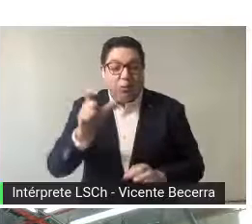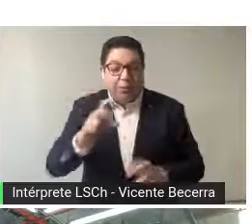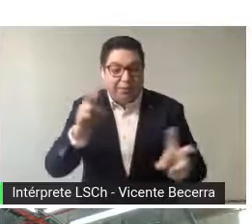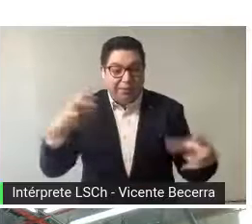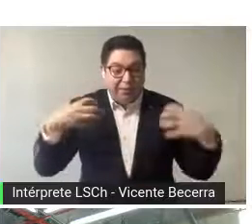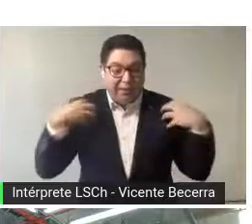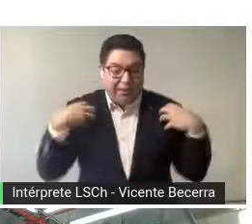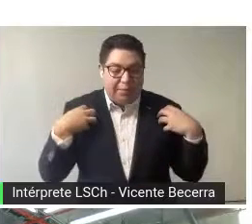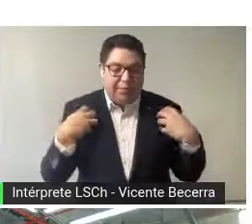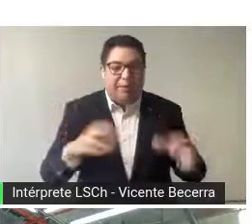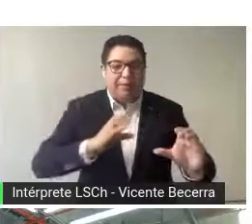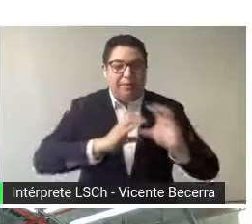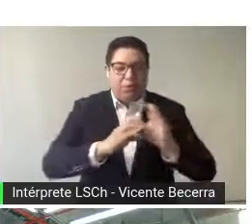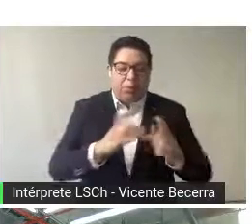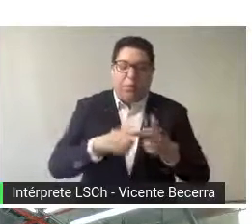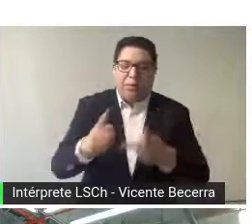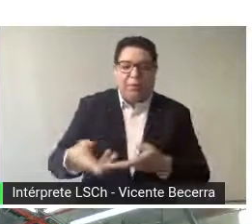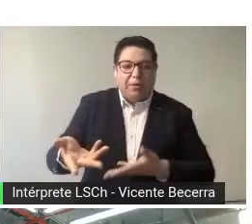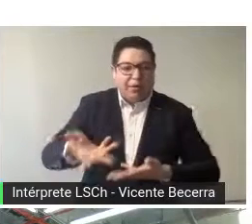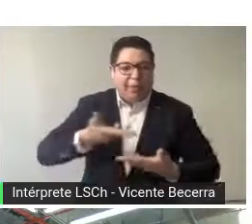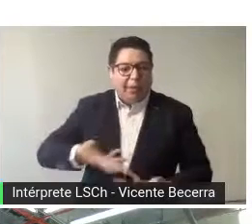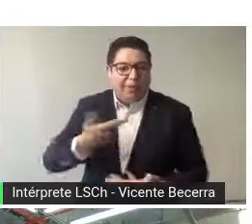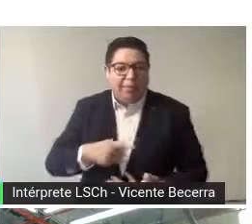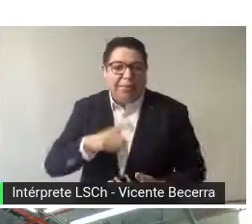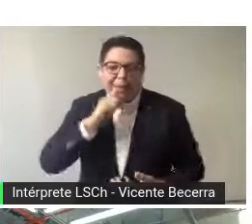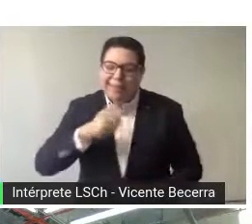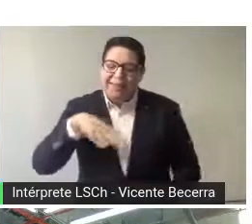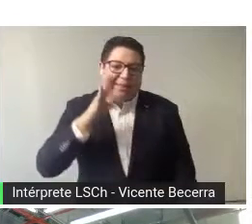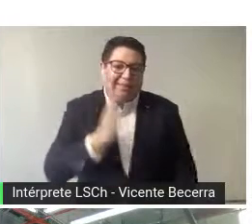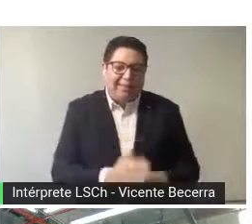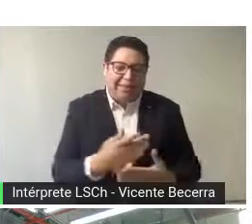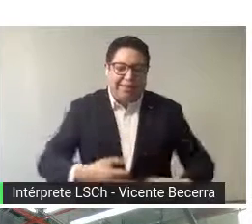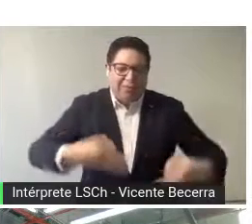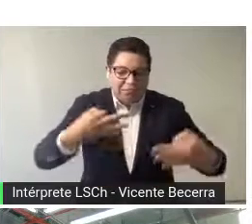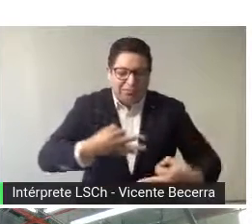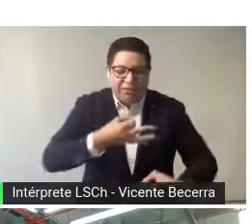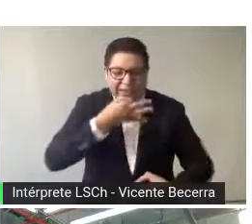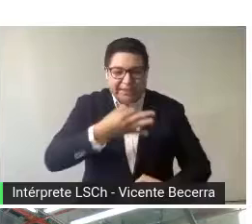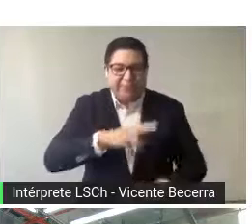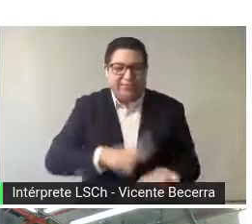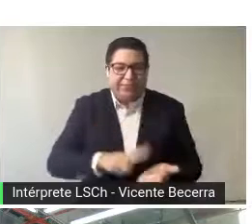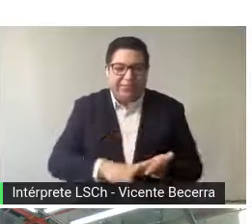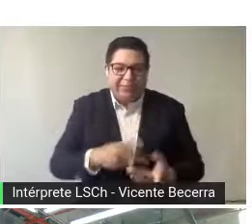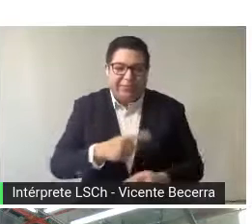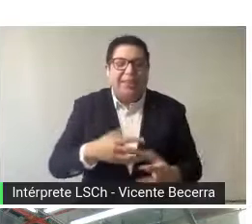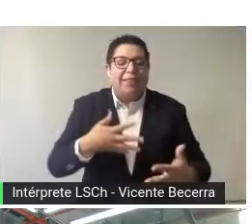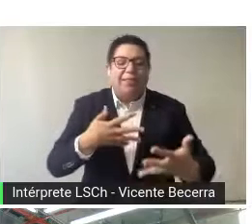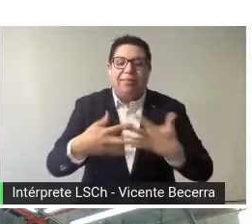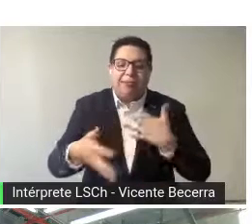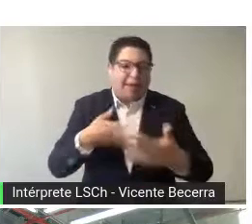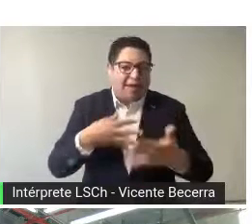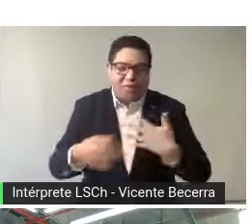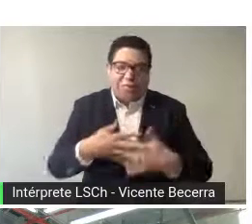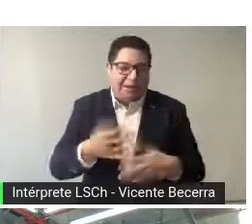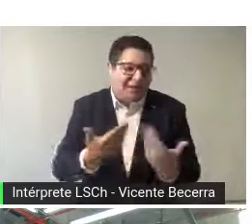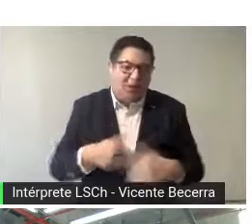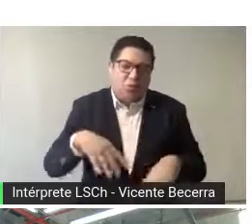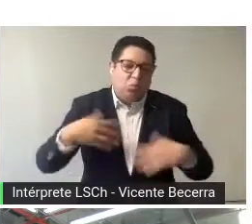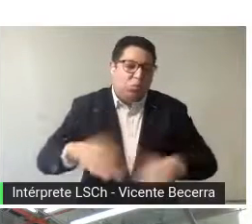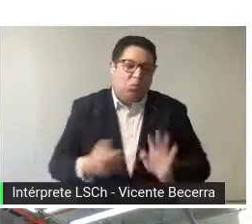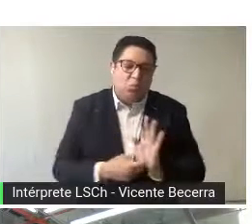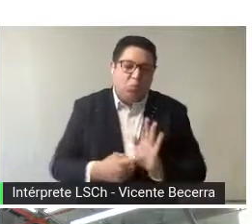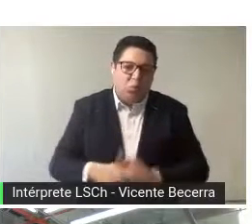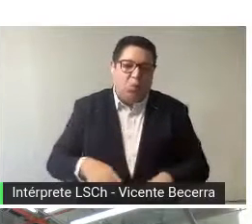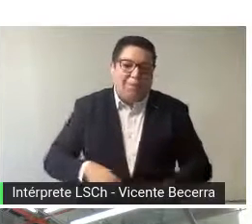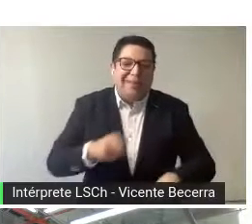que recibe la información, tiene que ser veraz, tiene que ser transparente, tiene que ser